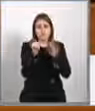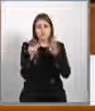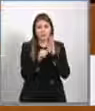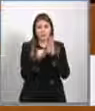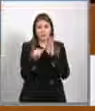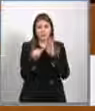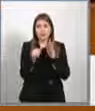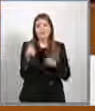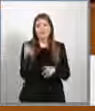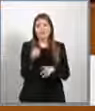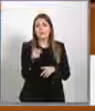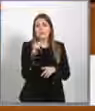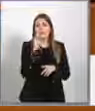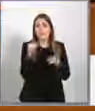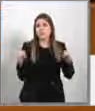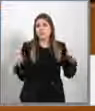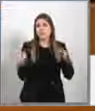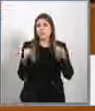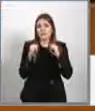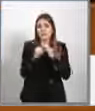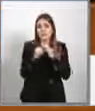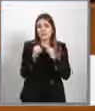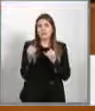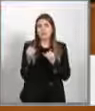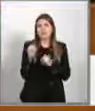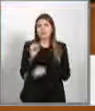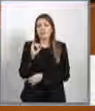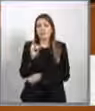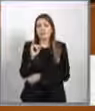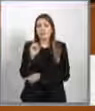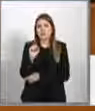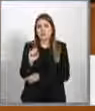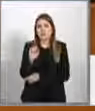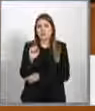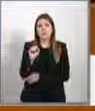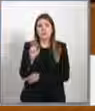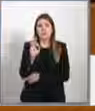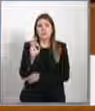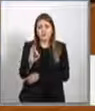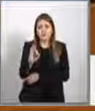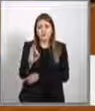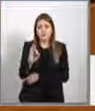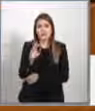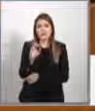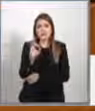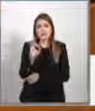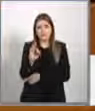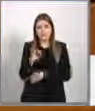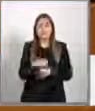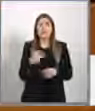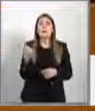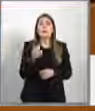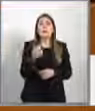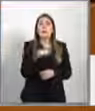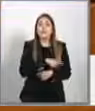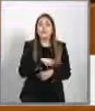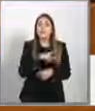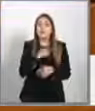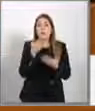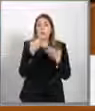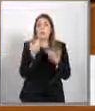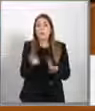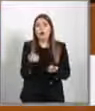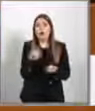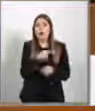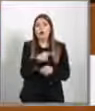referencia al Instituto de Servicios Periciales y Ciencias Forenses de la Fiscalía, sin que dicho órgano sea